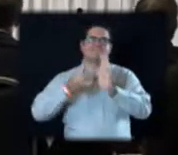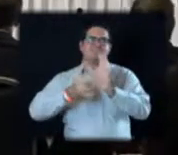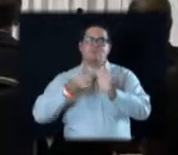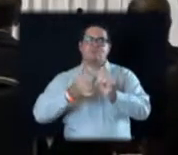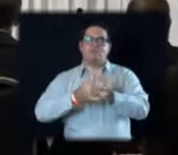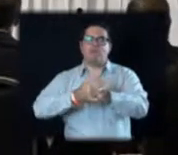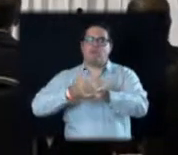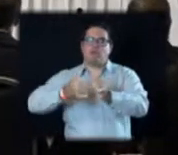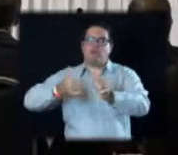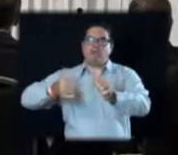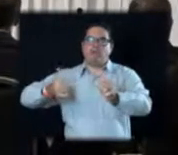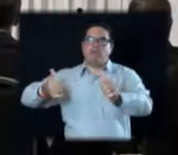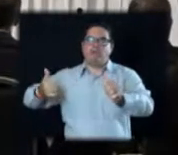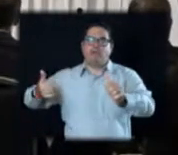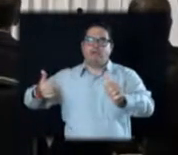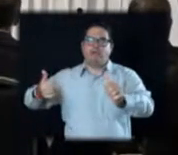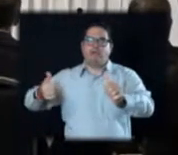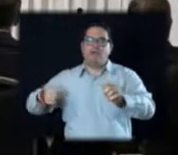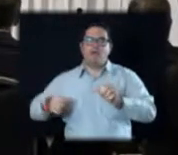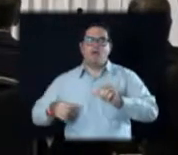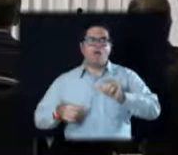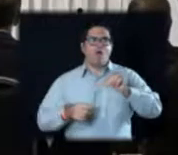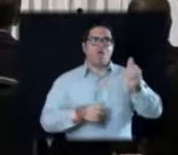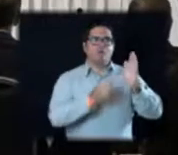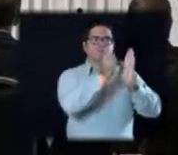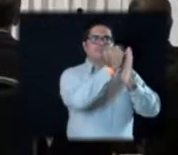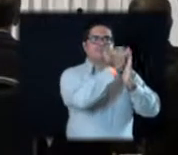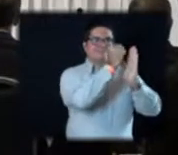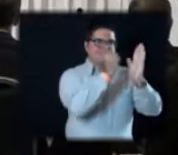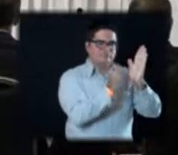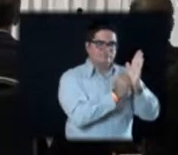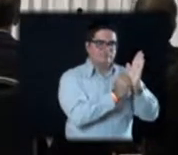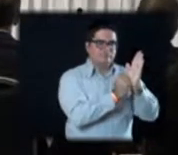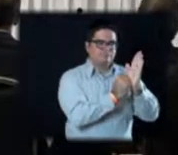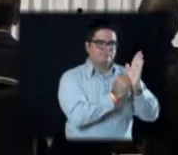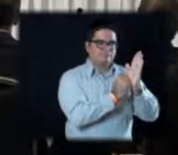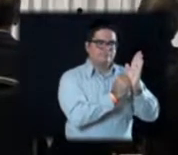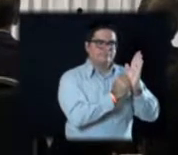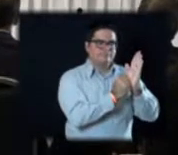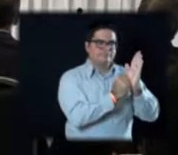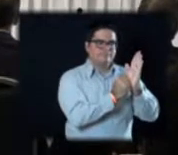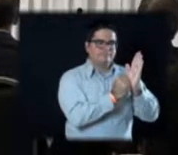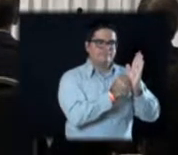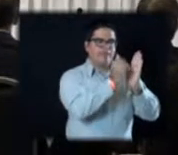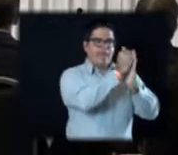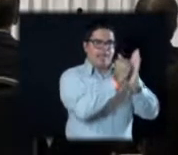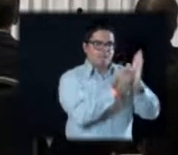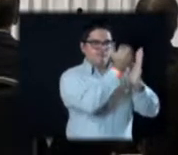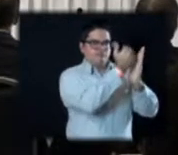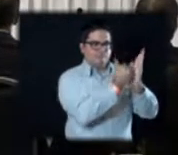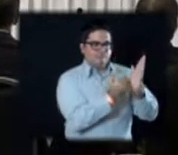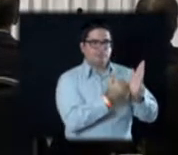íntimamente relacionado con los retrasos en completar otros saldos